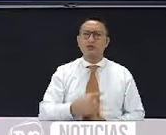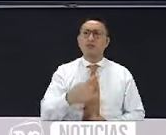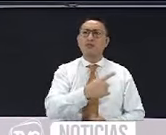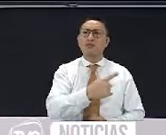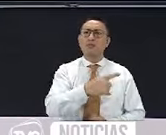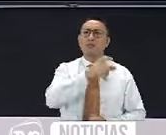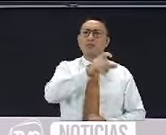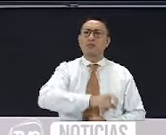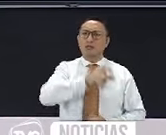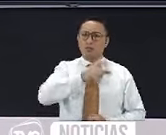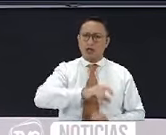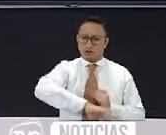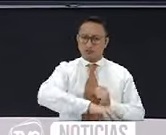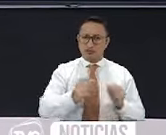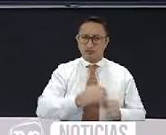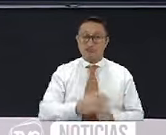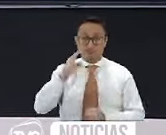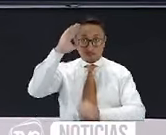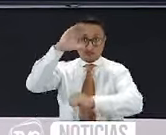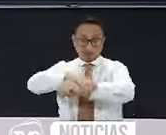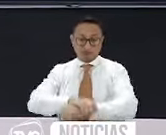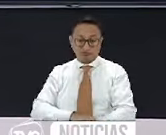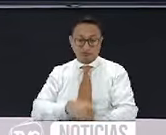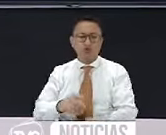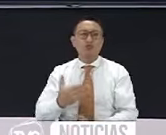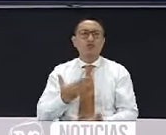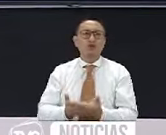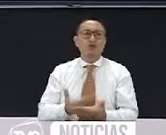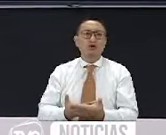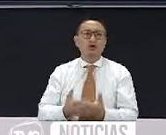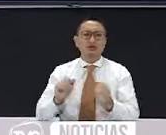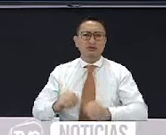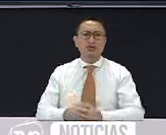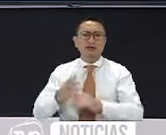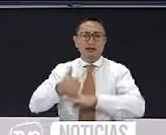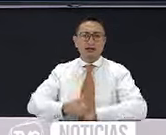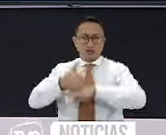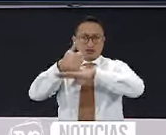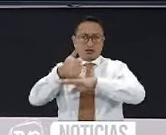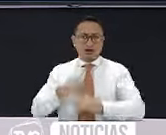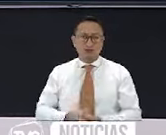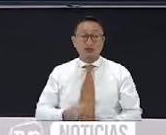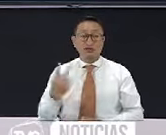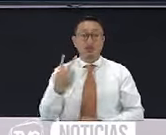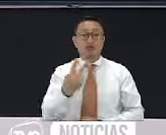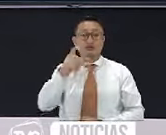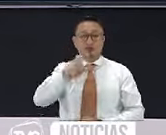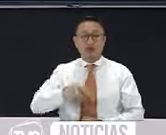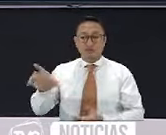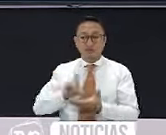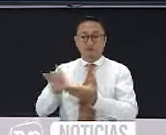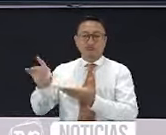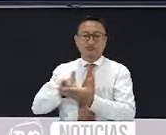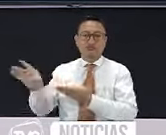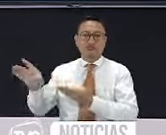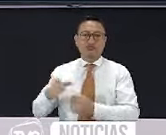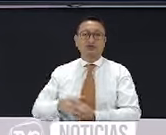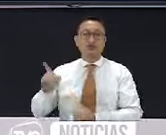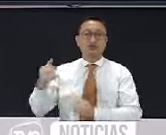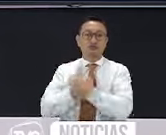Policía Nacional. Los indicios recabados permitieron a las autoridades deportar a los sospechosos a su país de